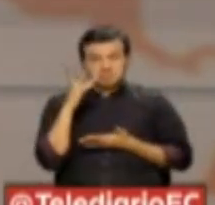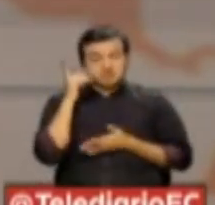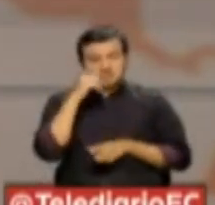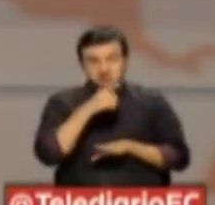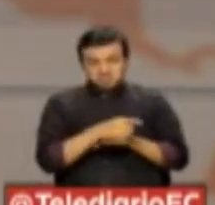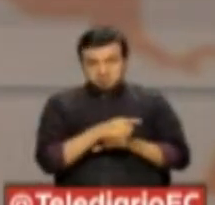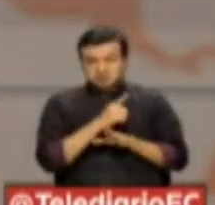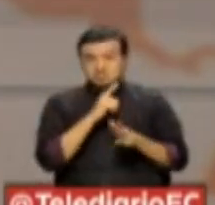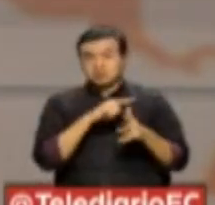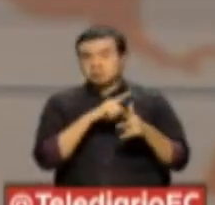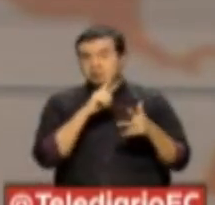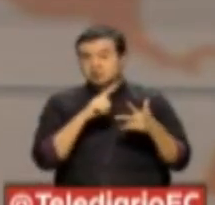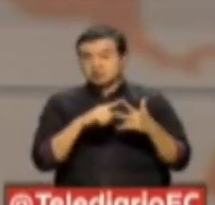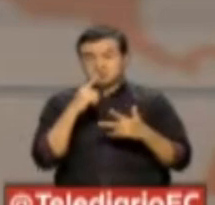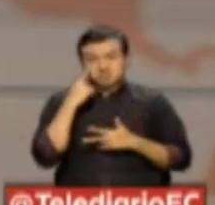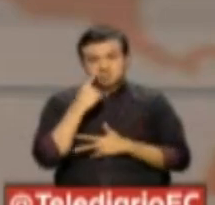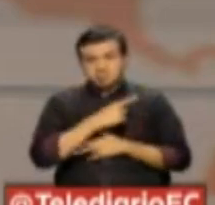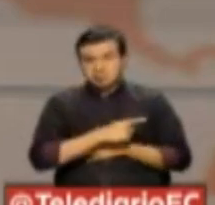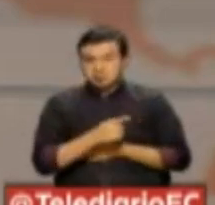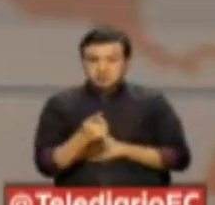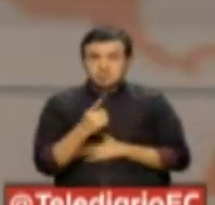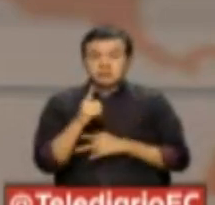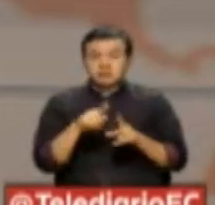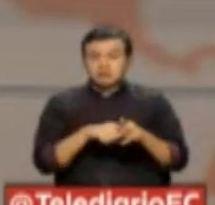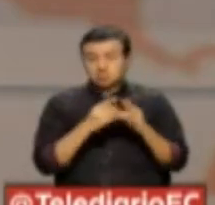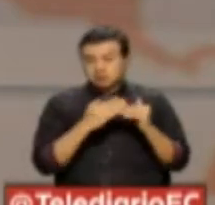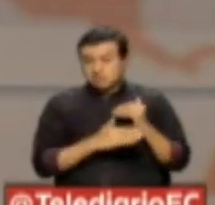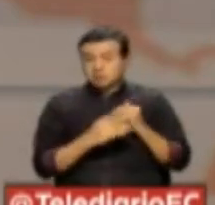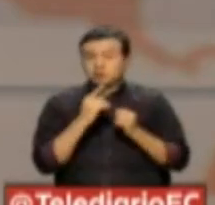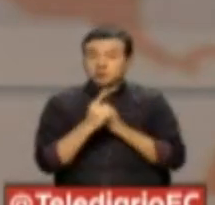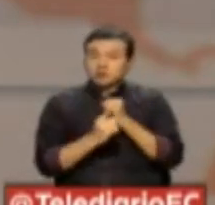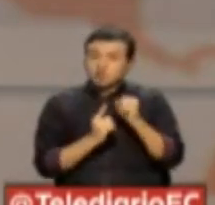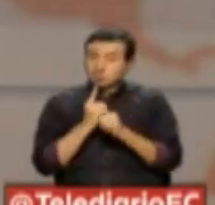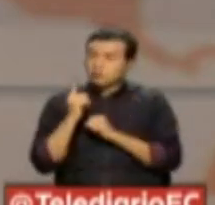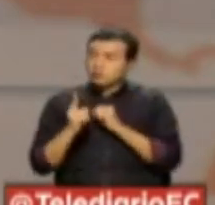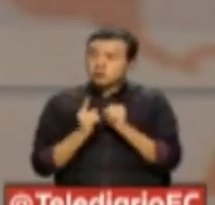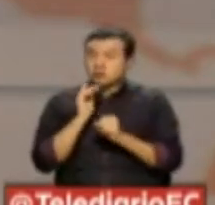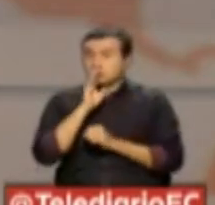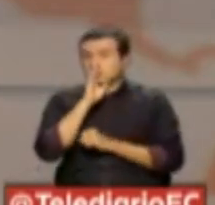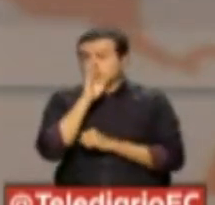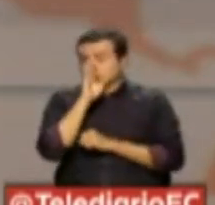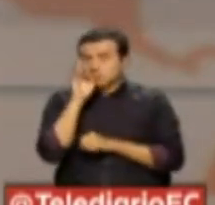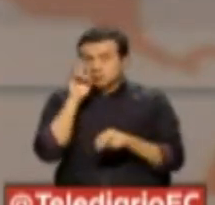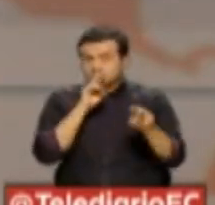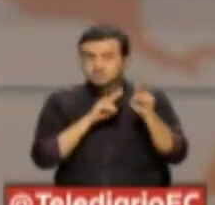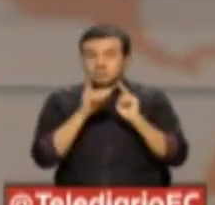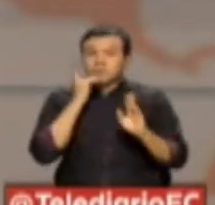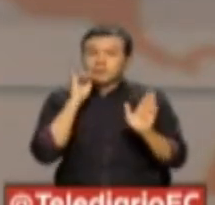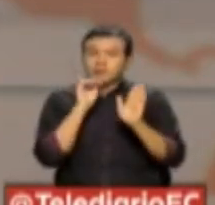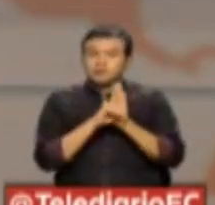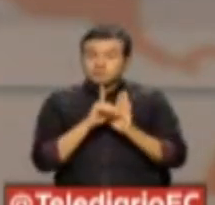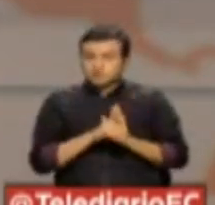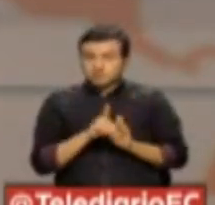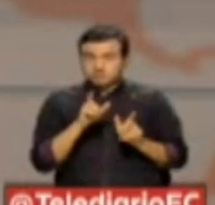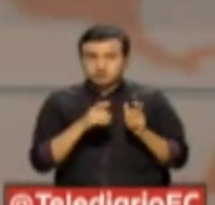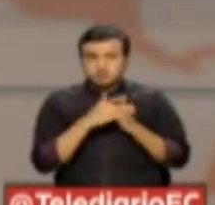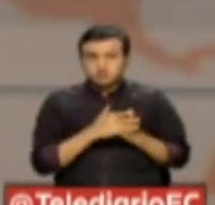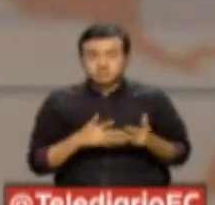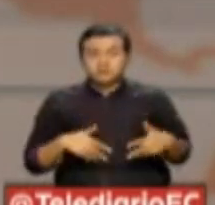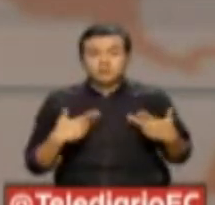insistido establecimos también que a inicios de cada año debería hacerse sobre la base de las denuncias ciudadanas